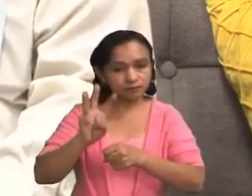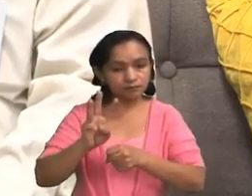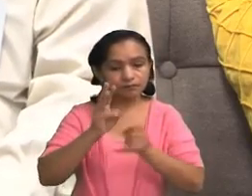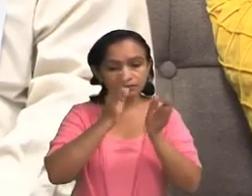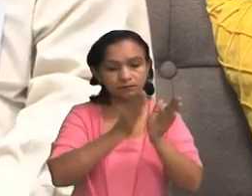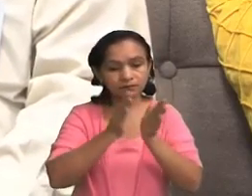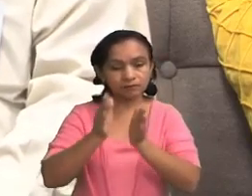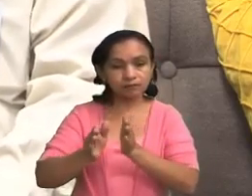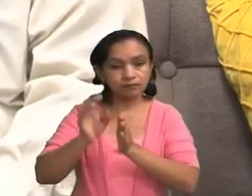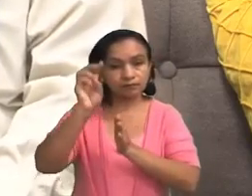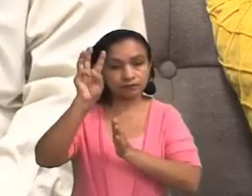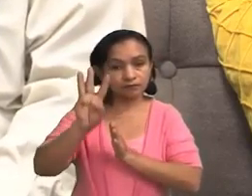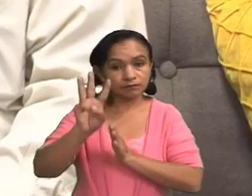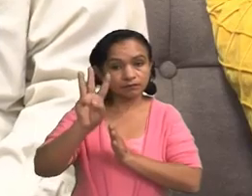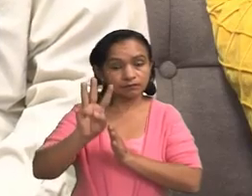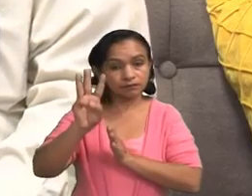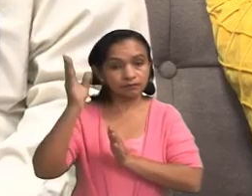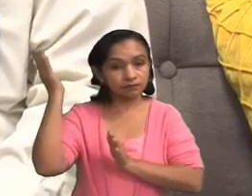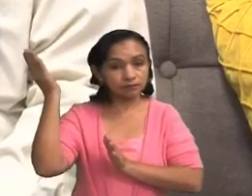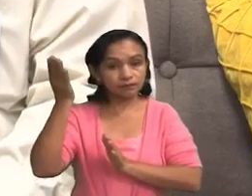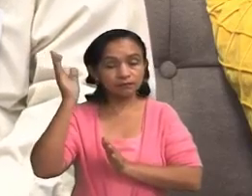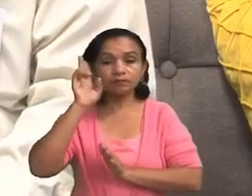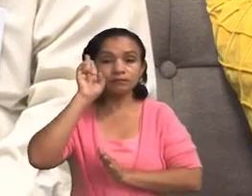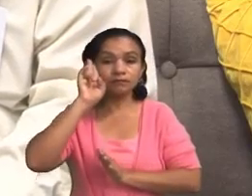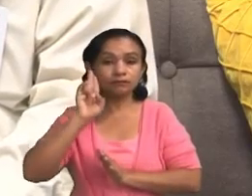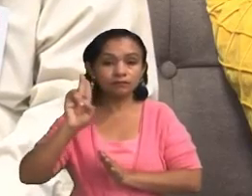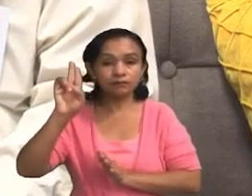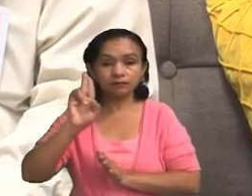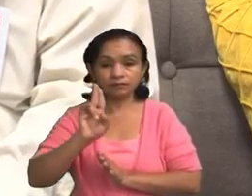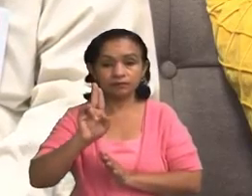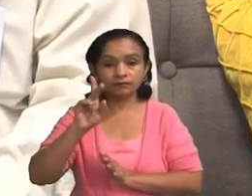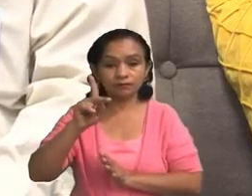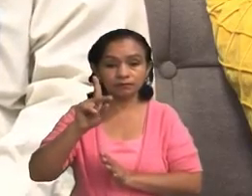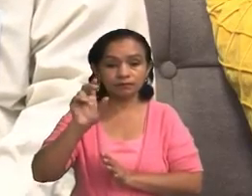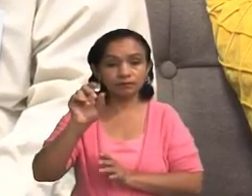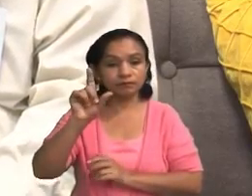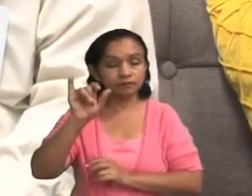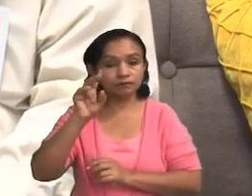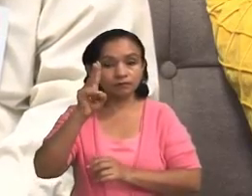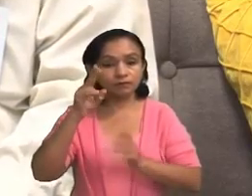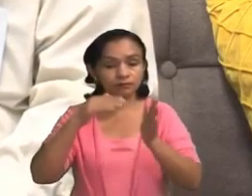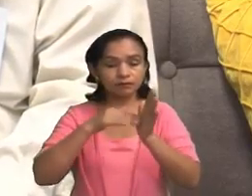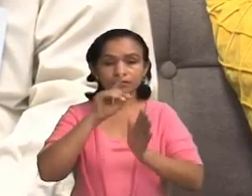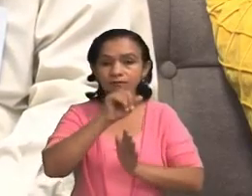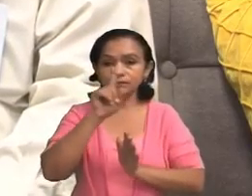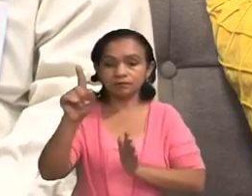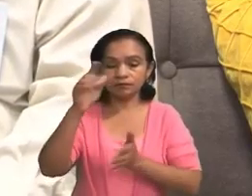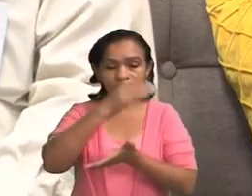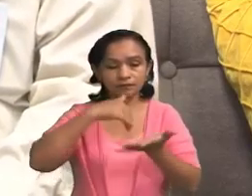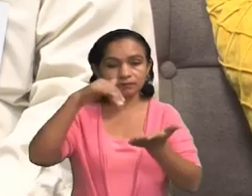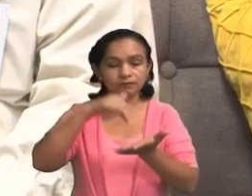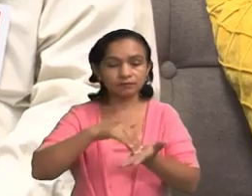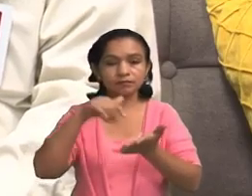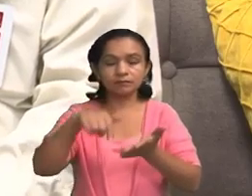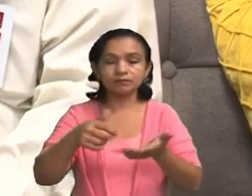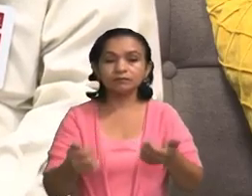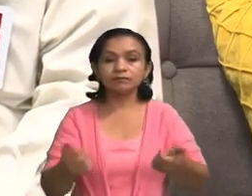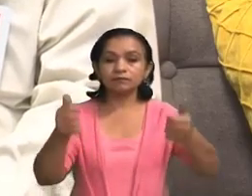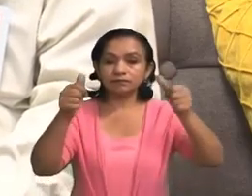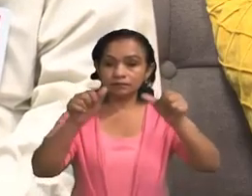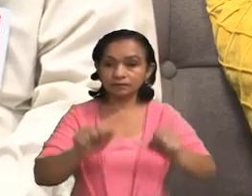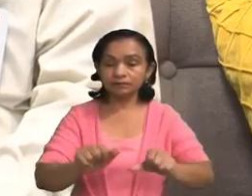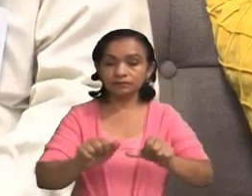en el tercer congreso, que la Universidad Politécnica en el 2011 fue la sede, se establecieron y